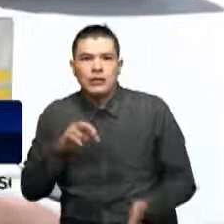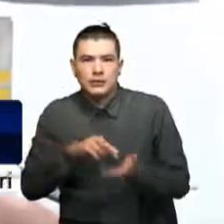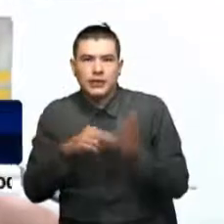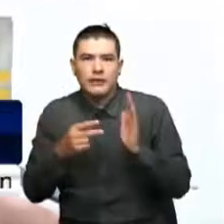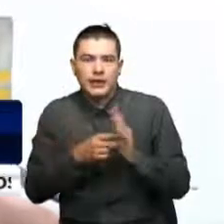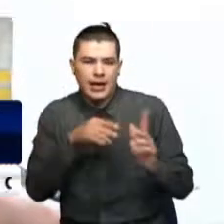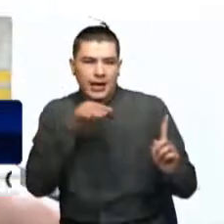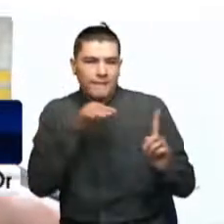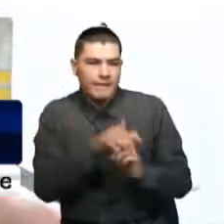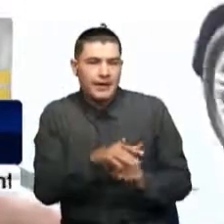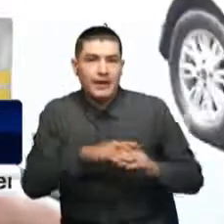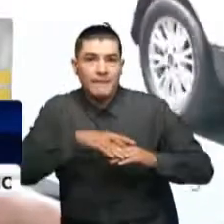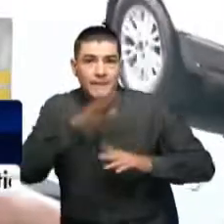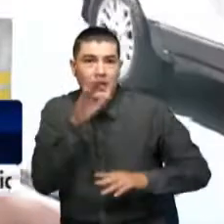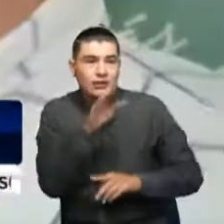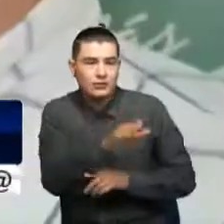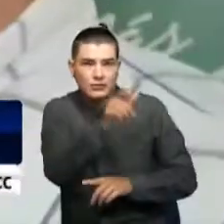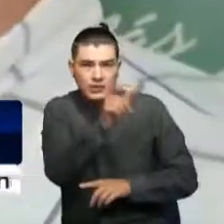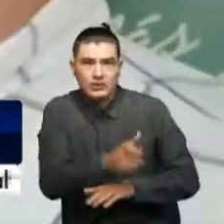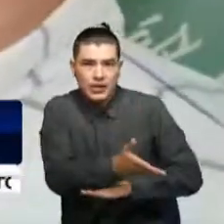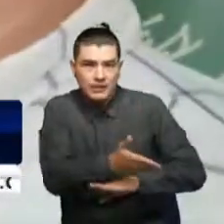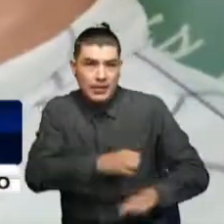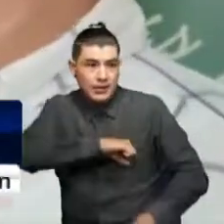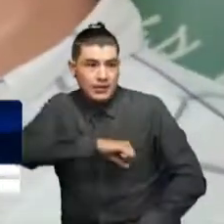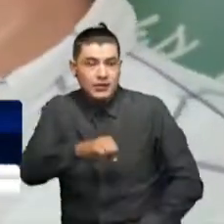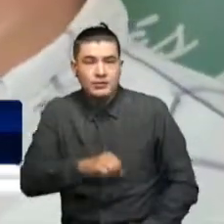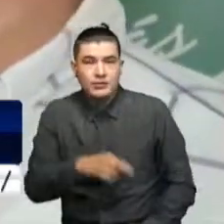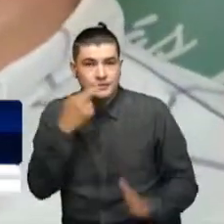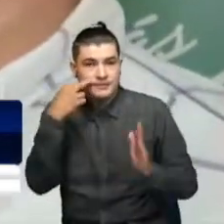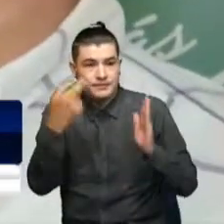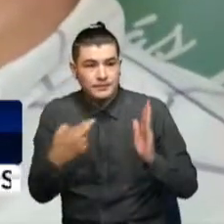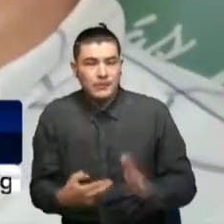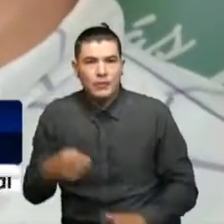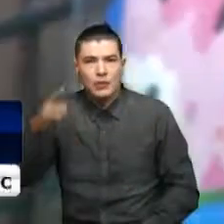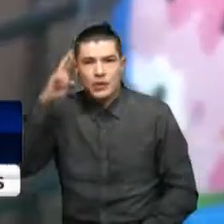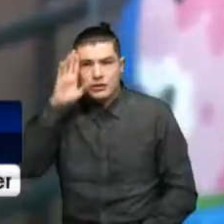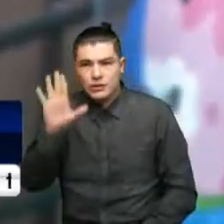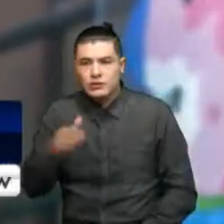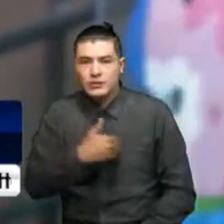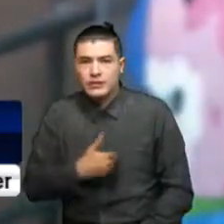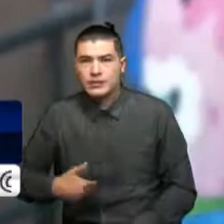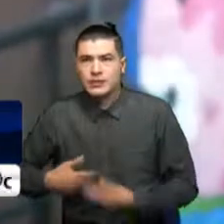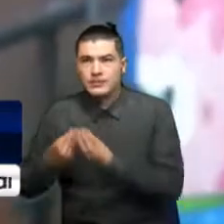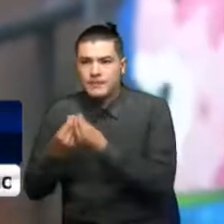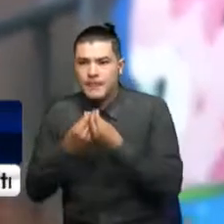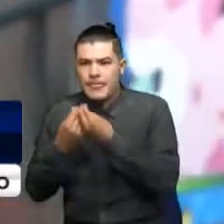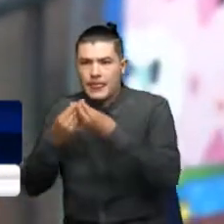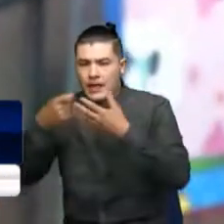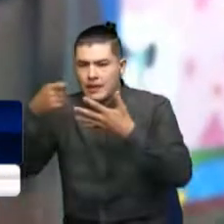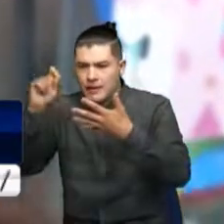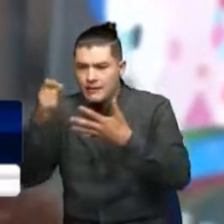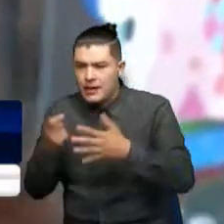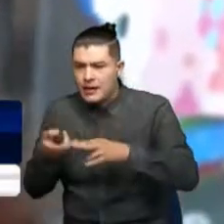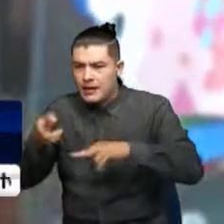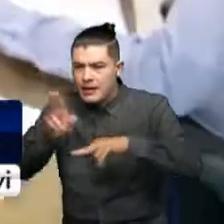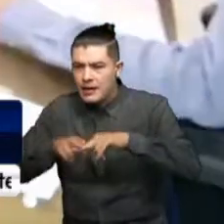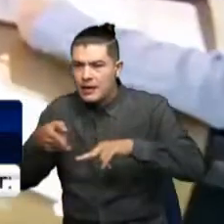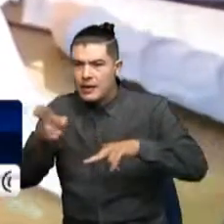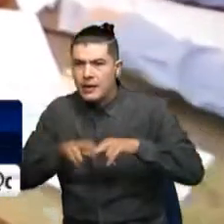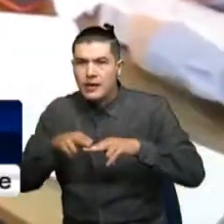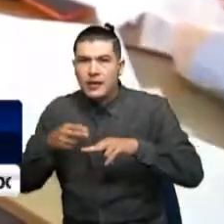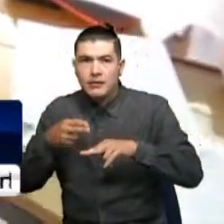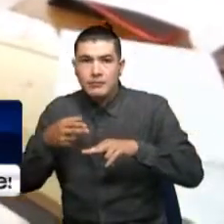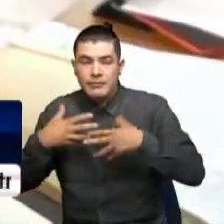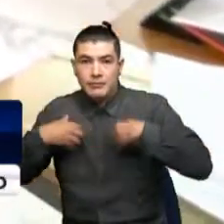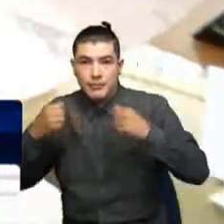está perjudicando aún más a ese reclamante por nuestra parte el presidente del consejo cree que el avalúo podría caerse porque no sea social hizo como se